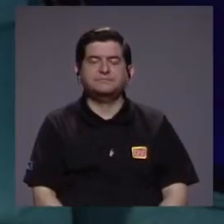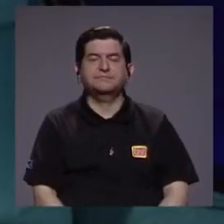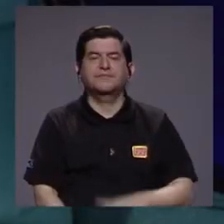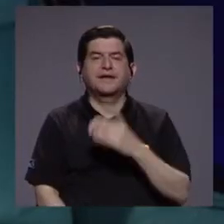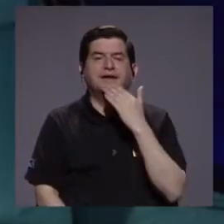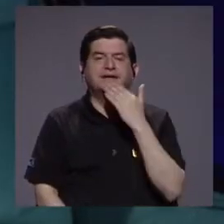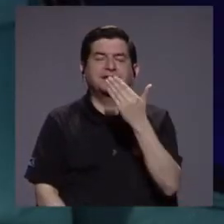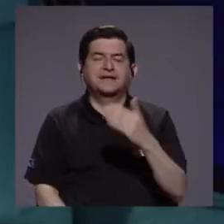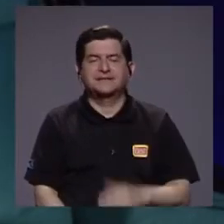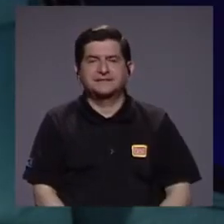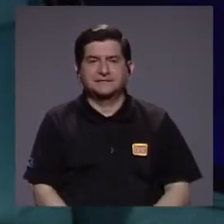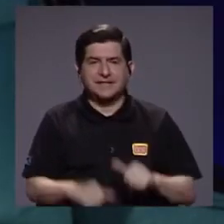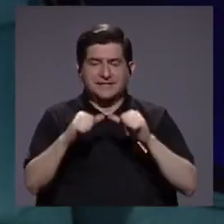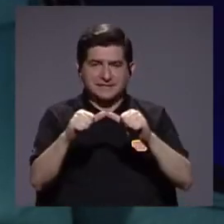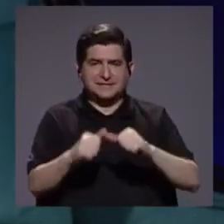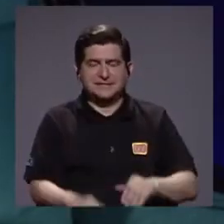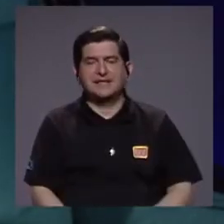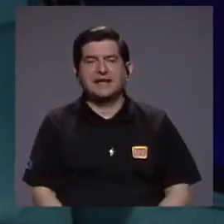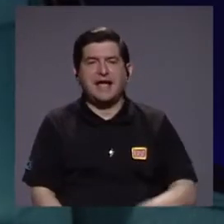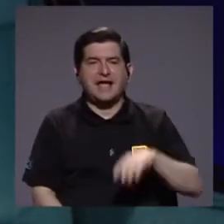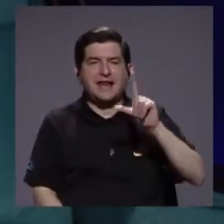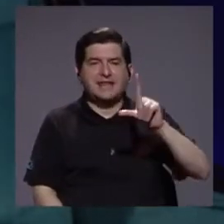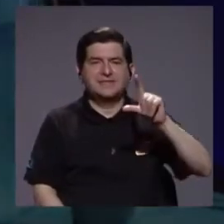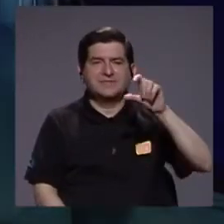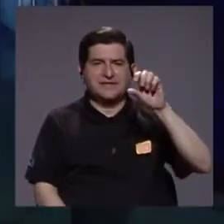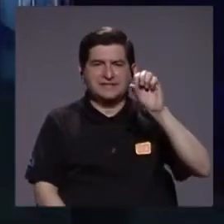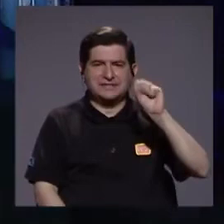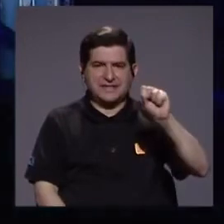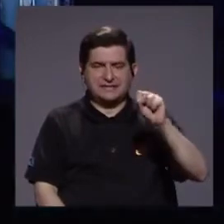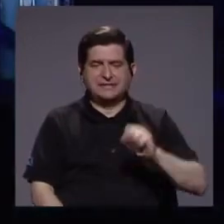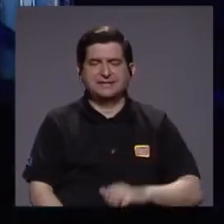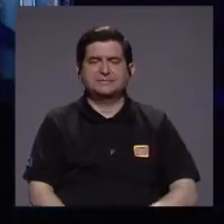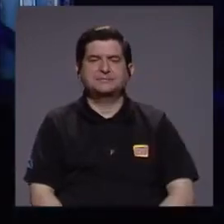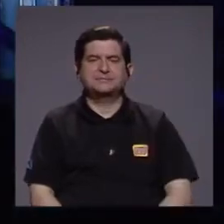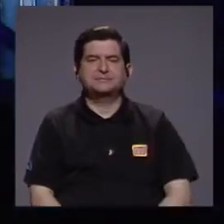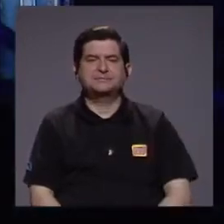Muchas gracias. Continuamos con la señora Lisbeth Salazar.